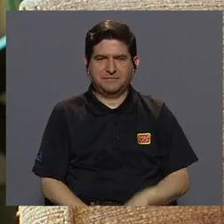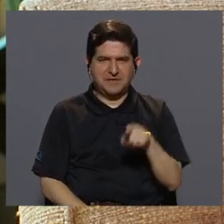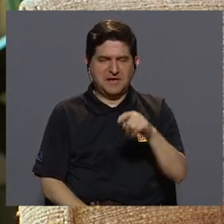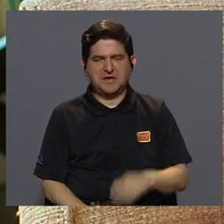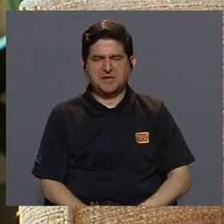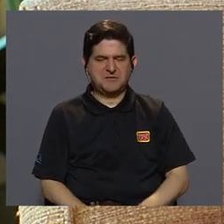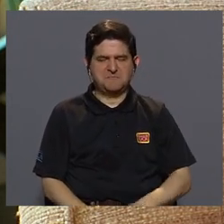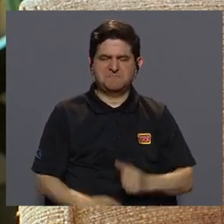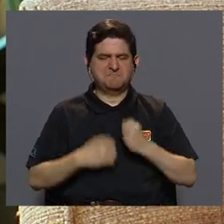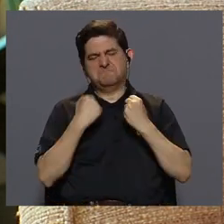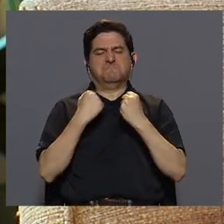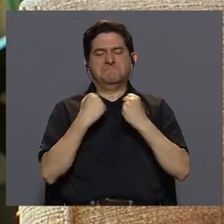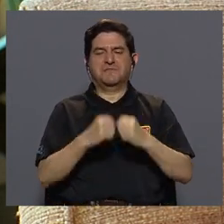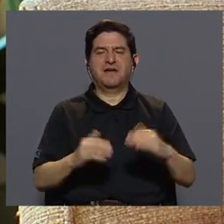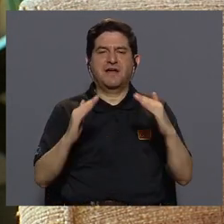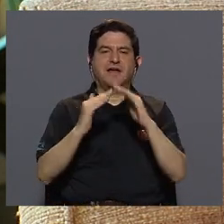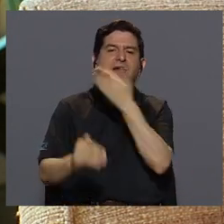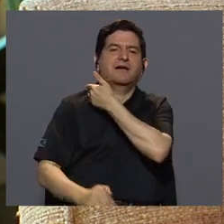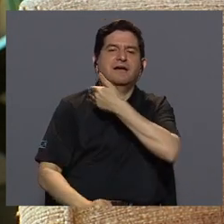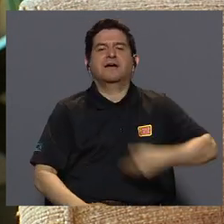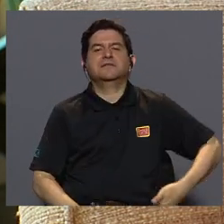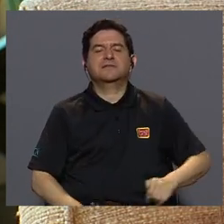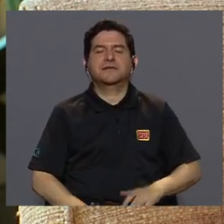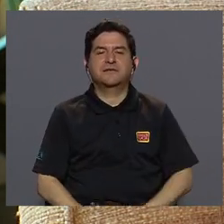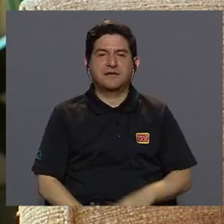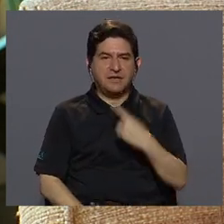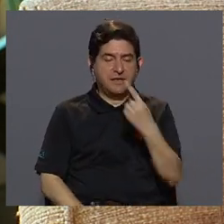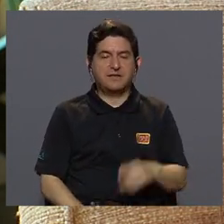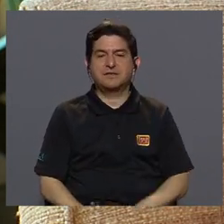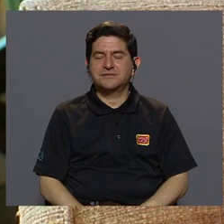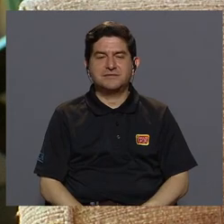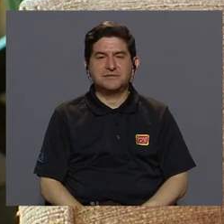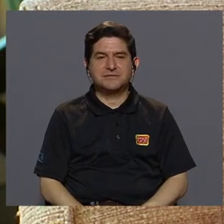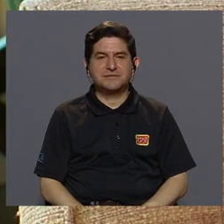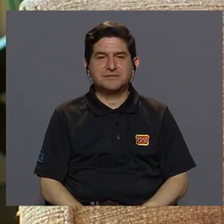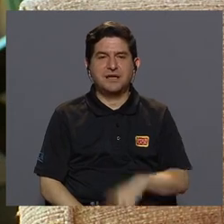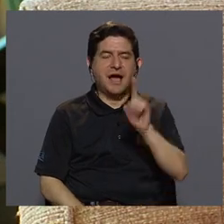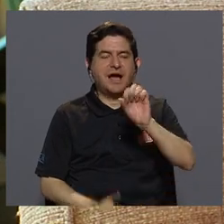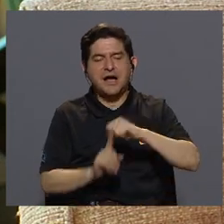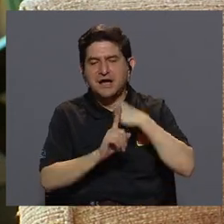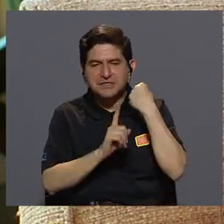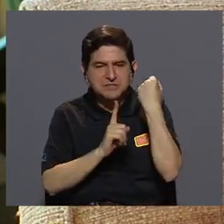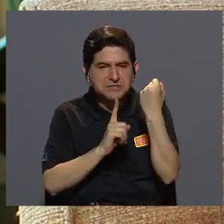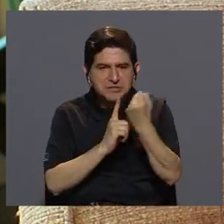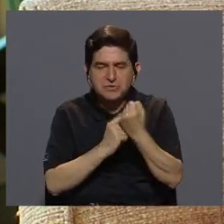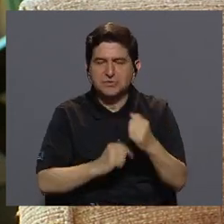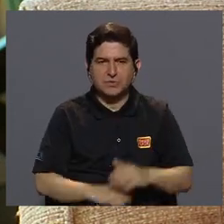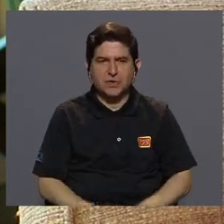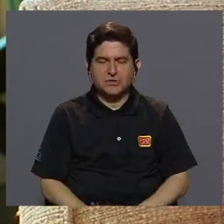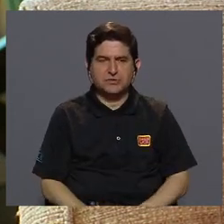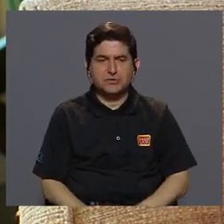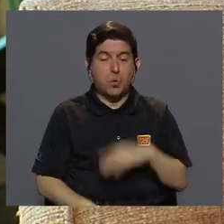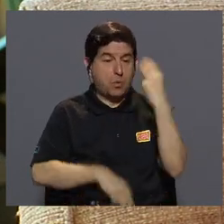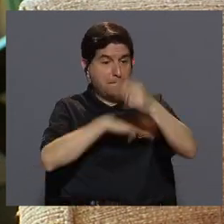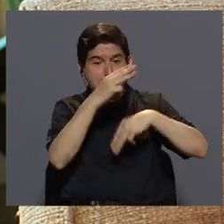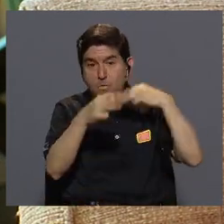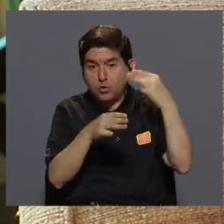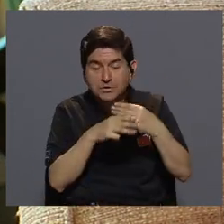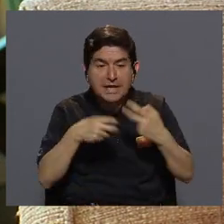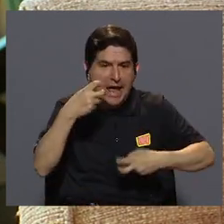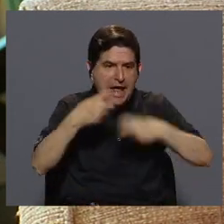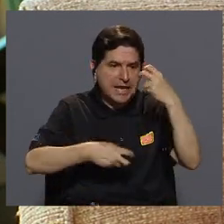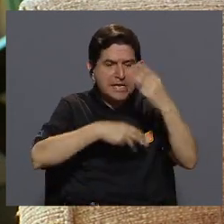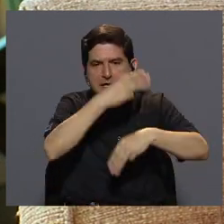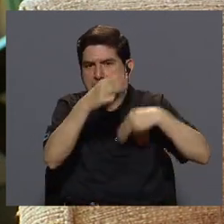muy matón, a la Casa Presidencial y le dice, no, mire, es que hay una situación, es decir, es una situación mundial, hay